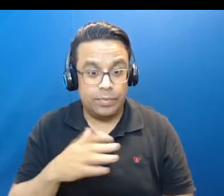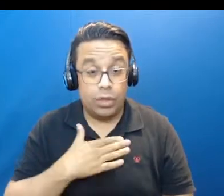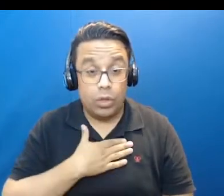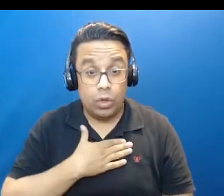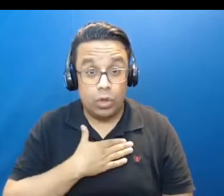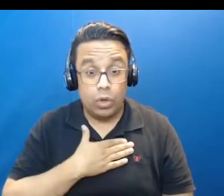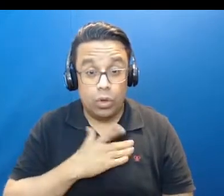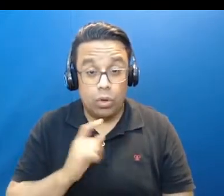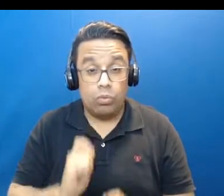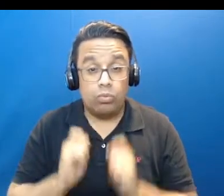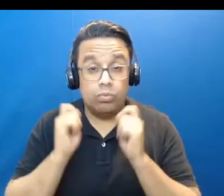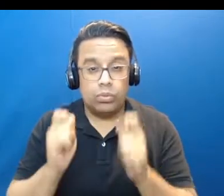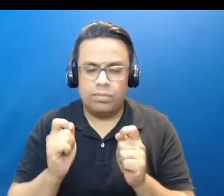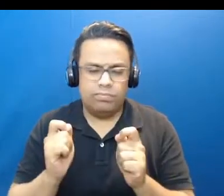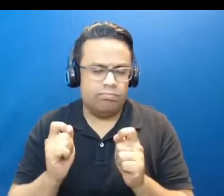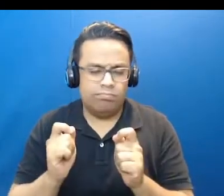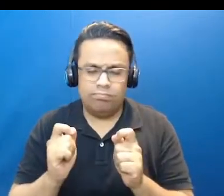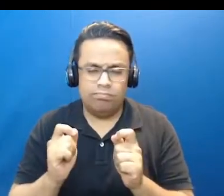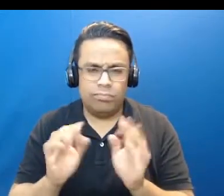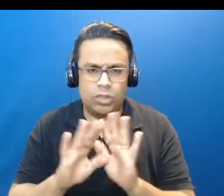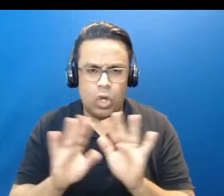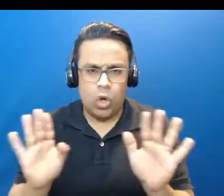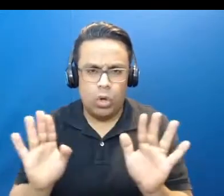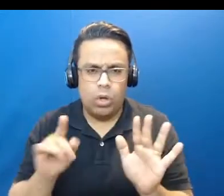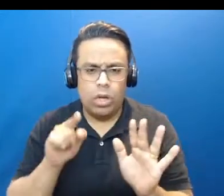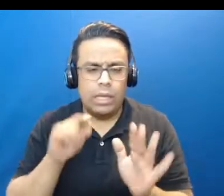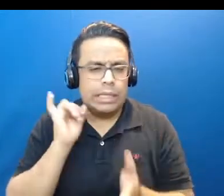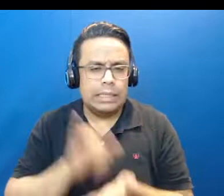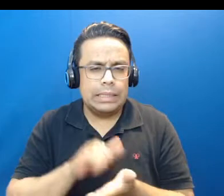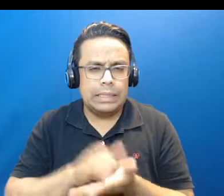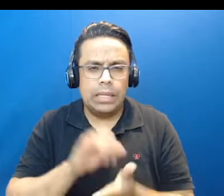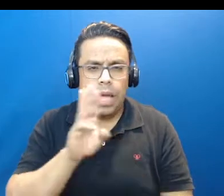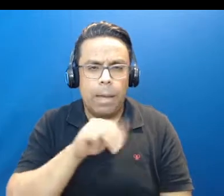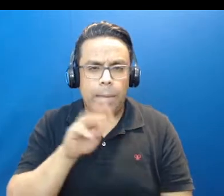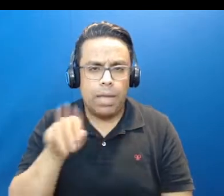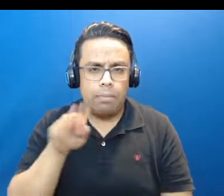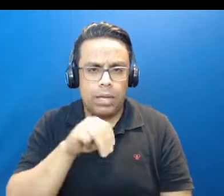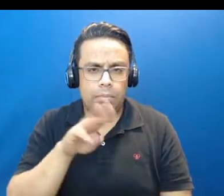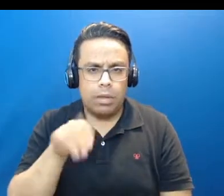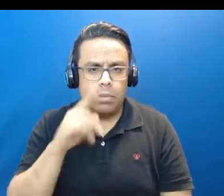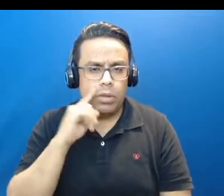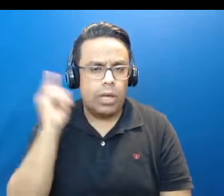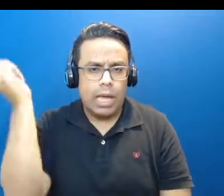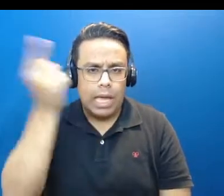no colocar ninguno, ya que normalmente pues las dimensiones son en milímetros y se coloca una nota general.